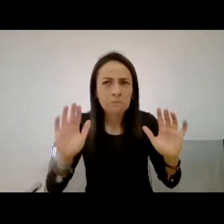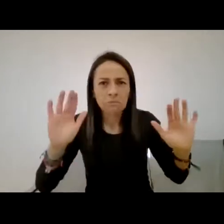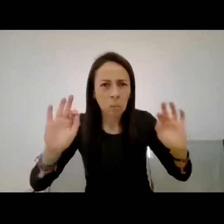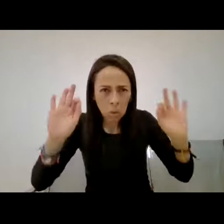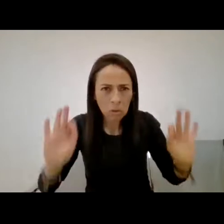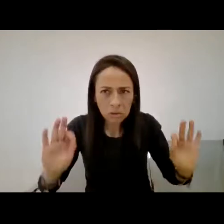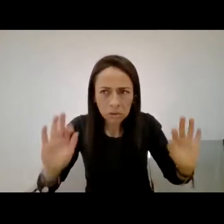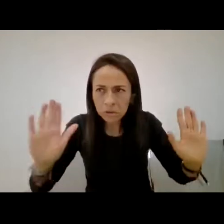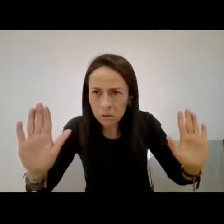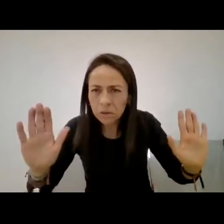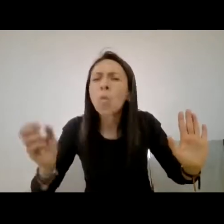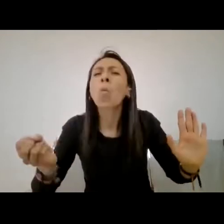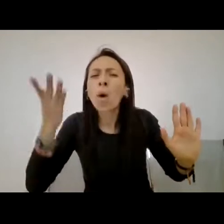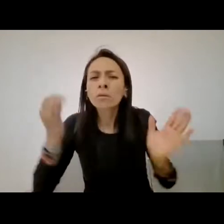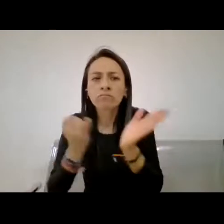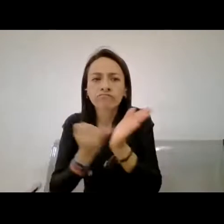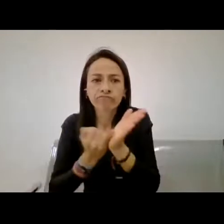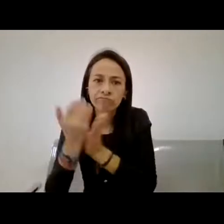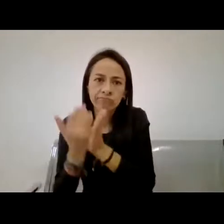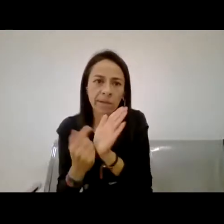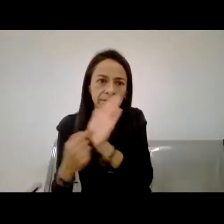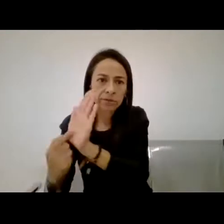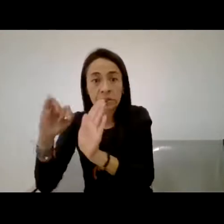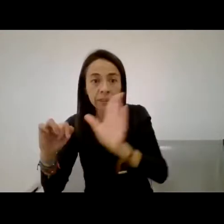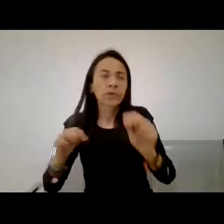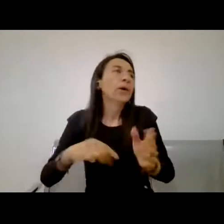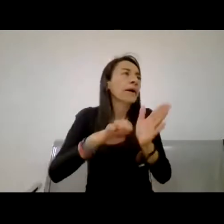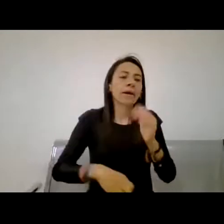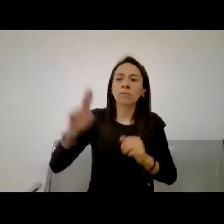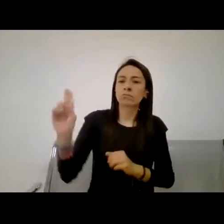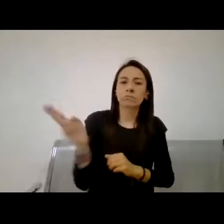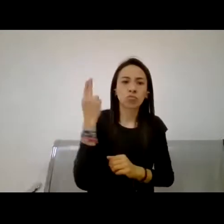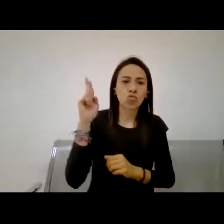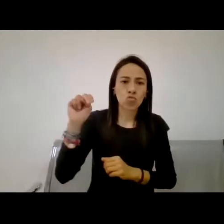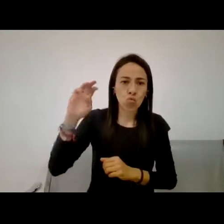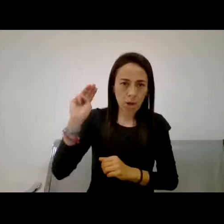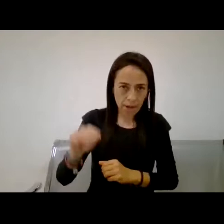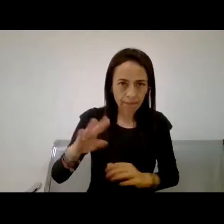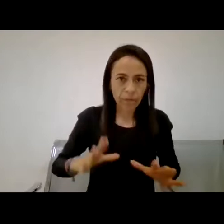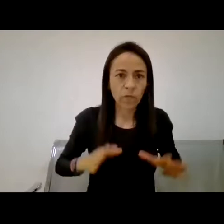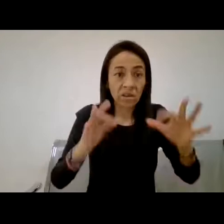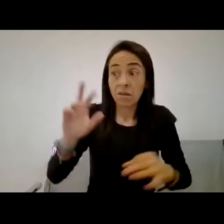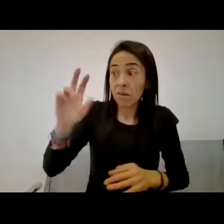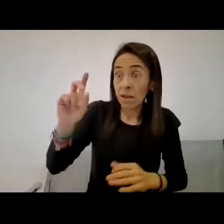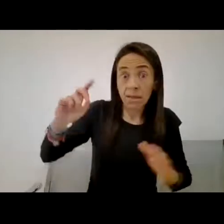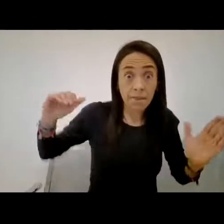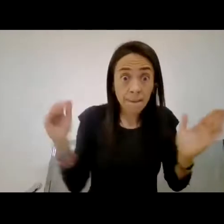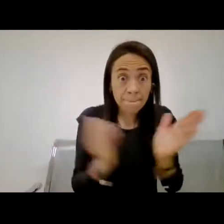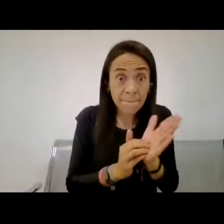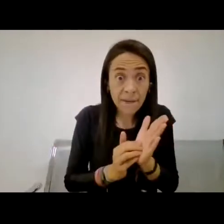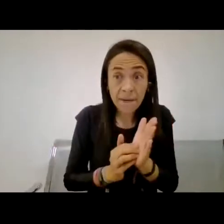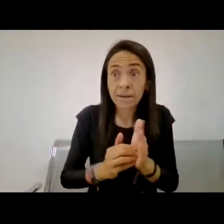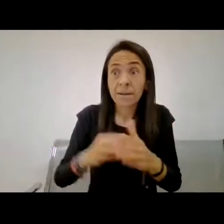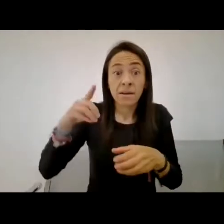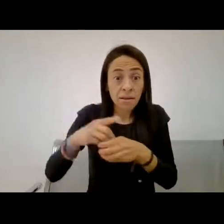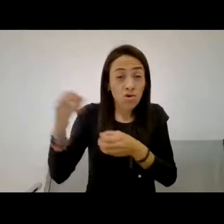es el de los que no deducen. Si yo soy la Fundación UNAM y tengo 32,000 donantes particulares, la cosa está más difícil, pero sí es posible que